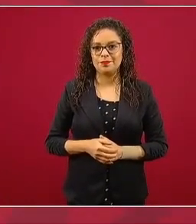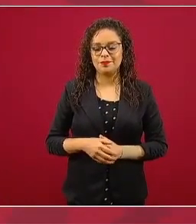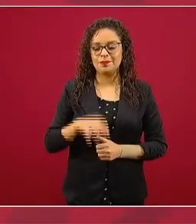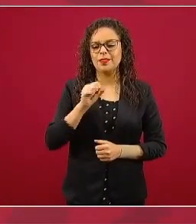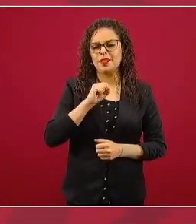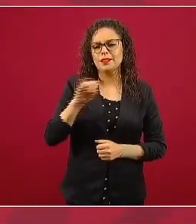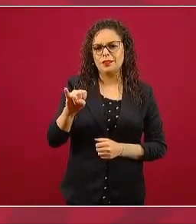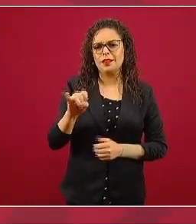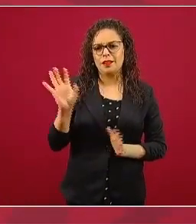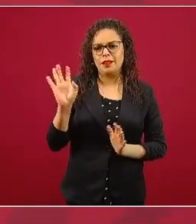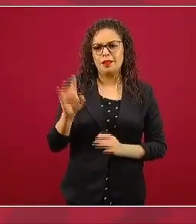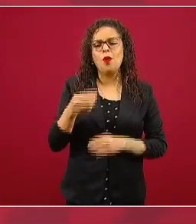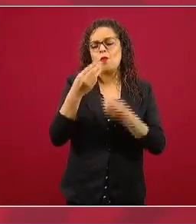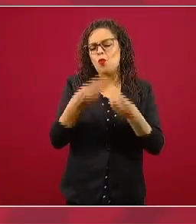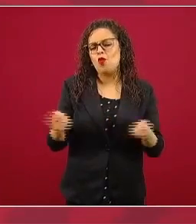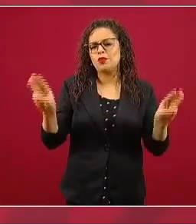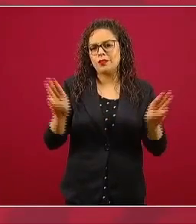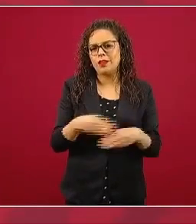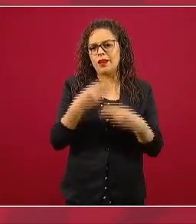sí, música,